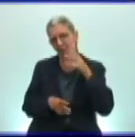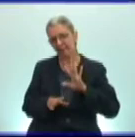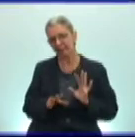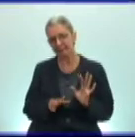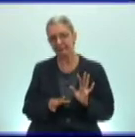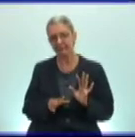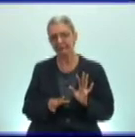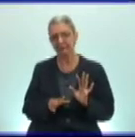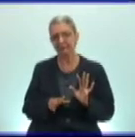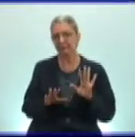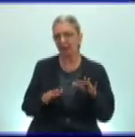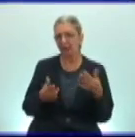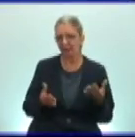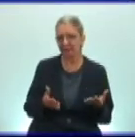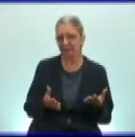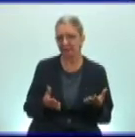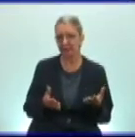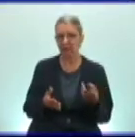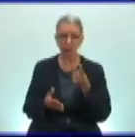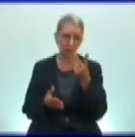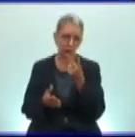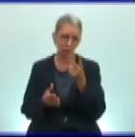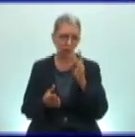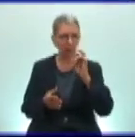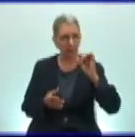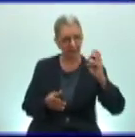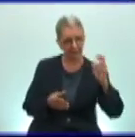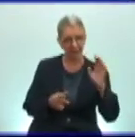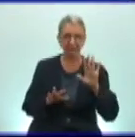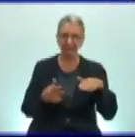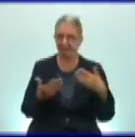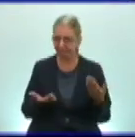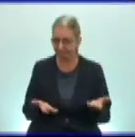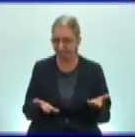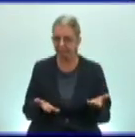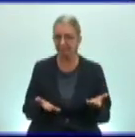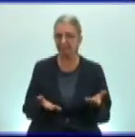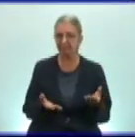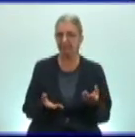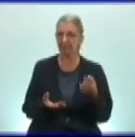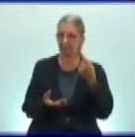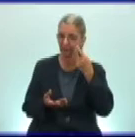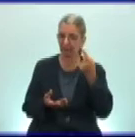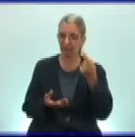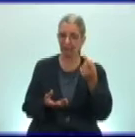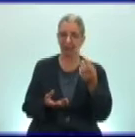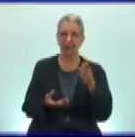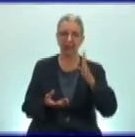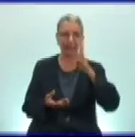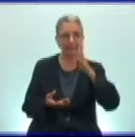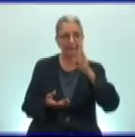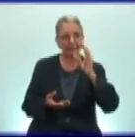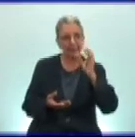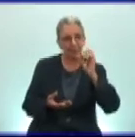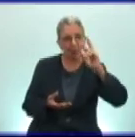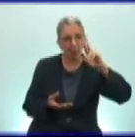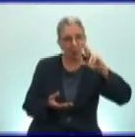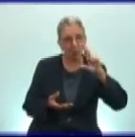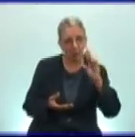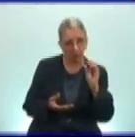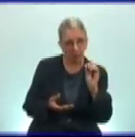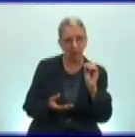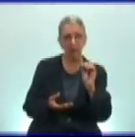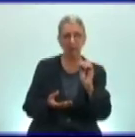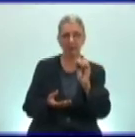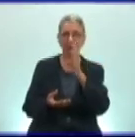en este caso tenemos elementos que se representan con dos letras. Insisto en que la primera siempre